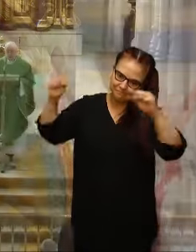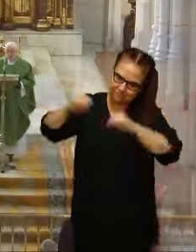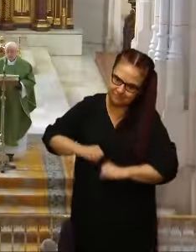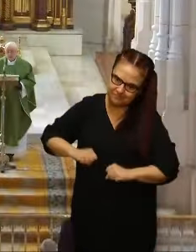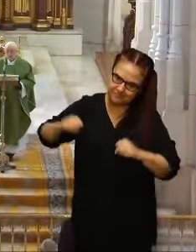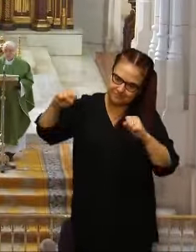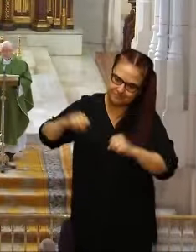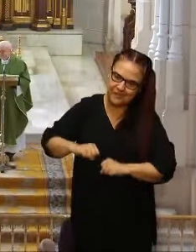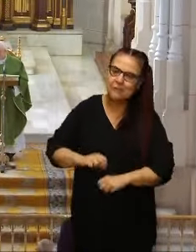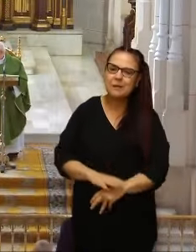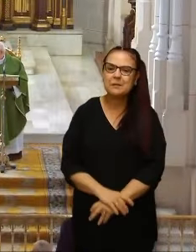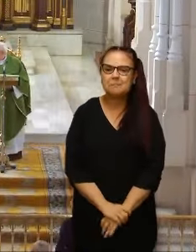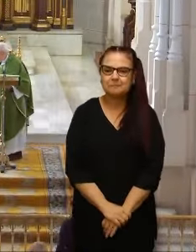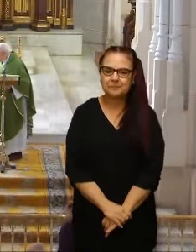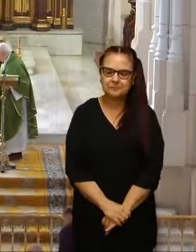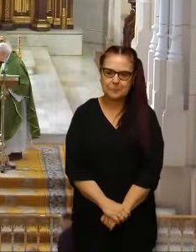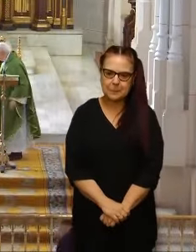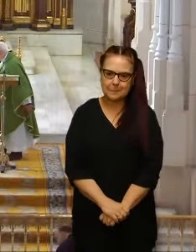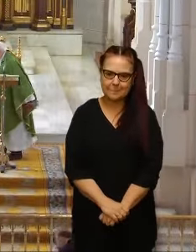de los siglos.